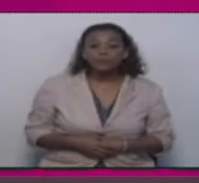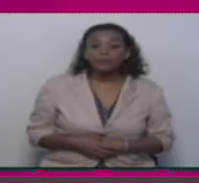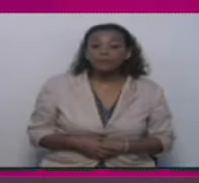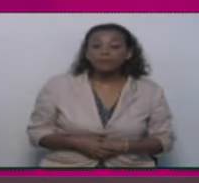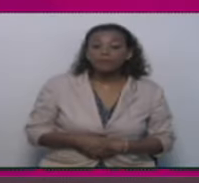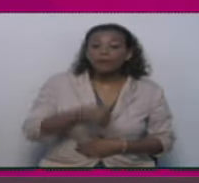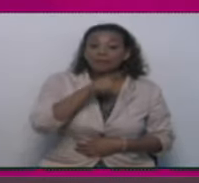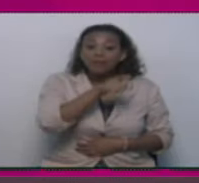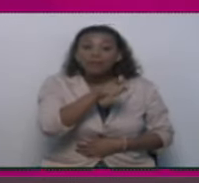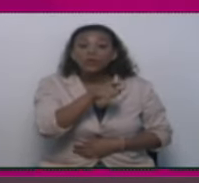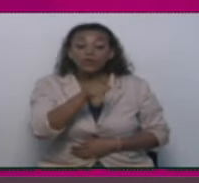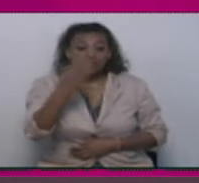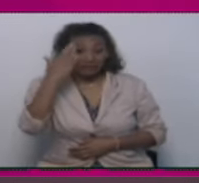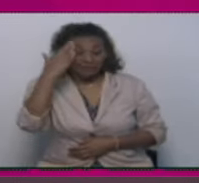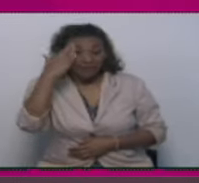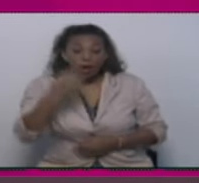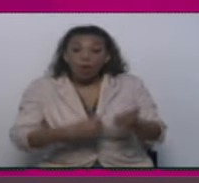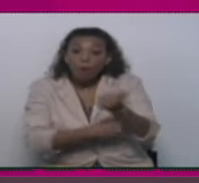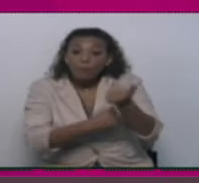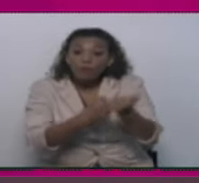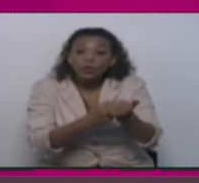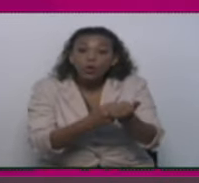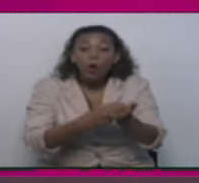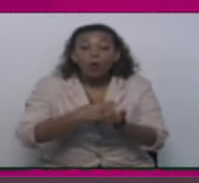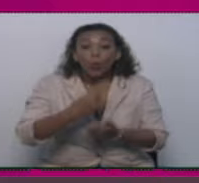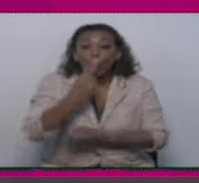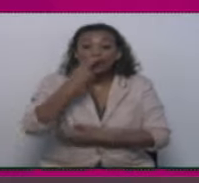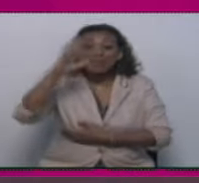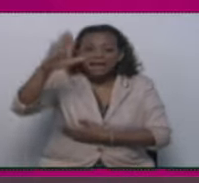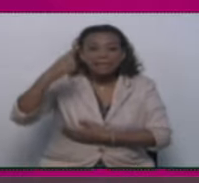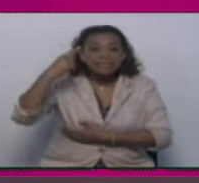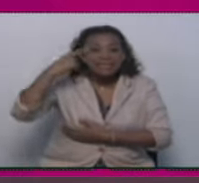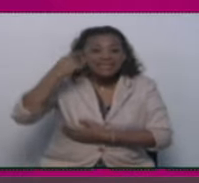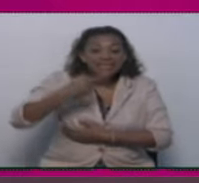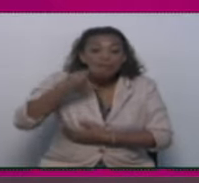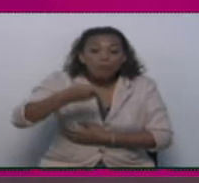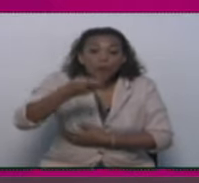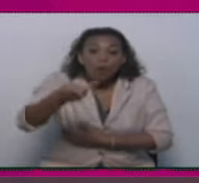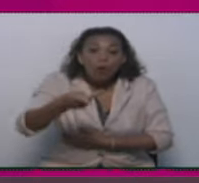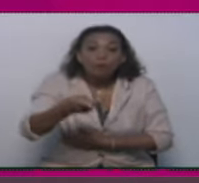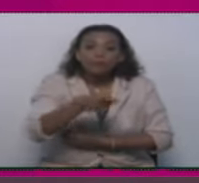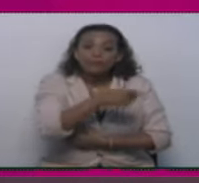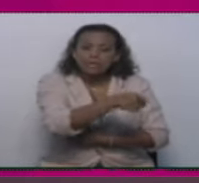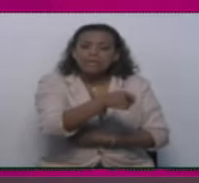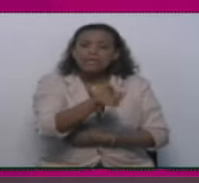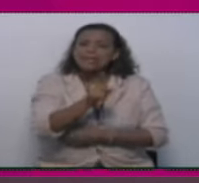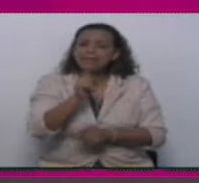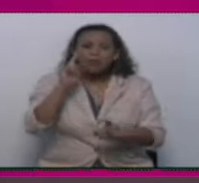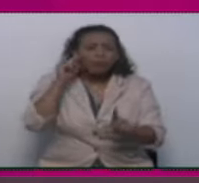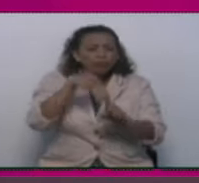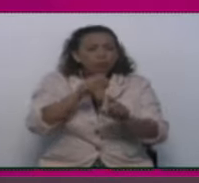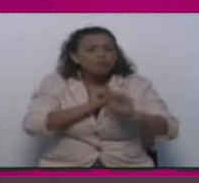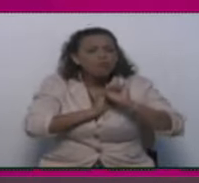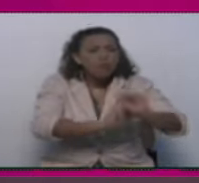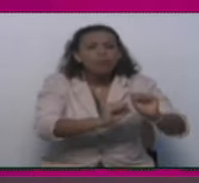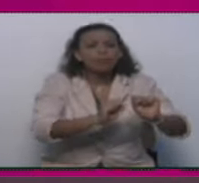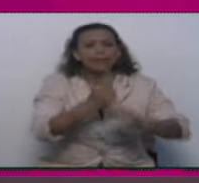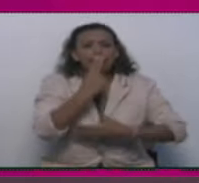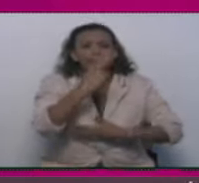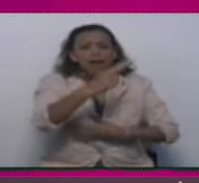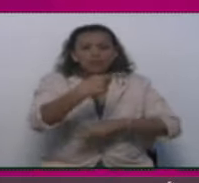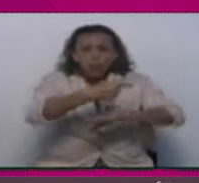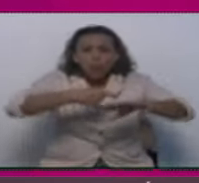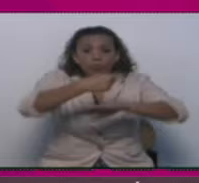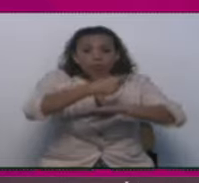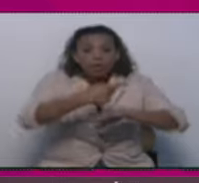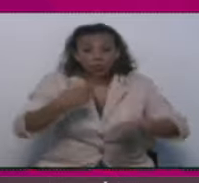y supieron apoyar la batalla contra el nazifascismo y la victoria de la humanidad contra el nazifascismo,